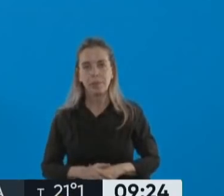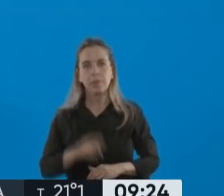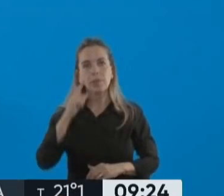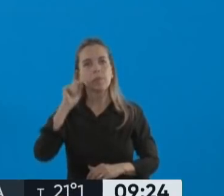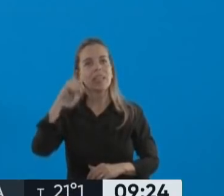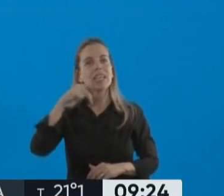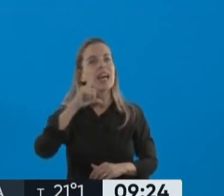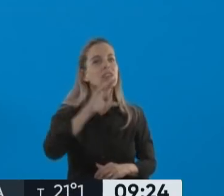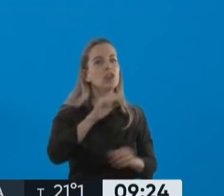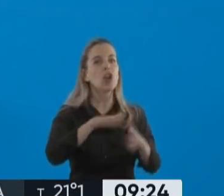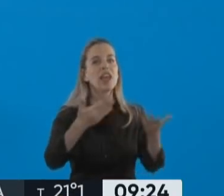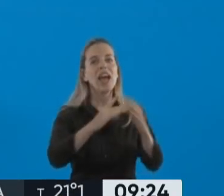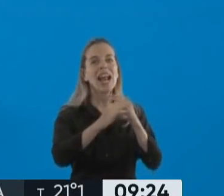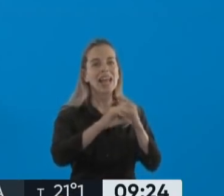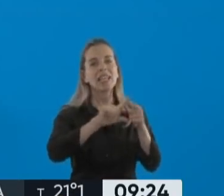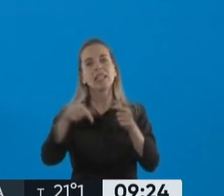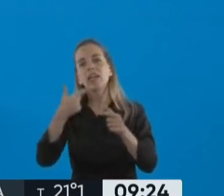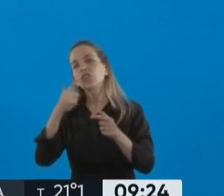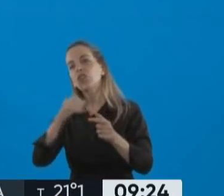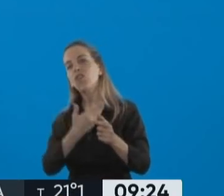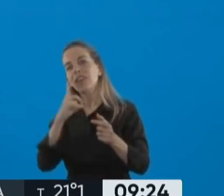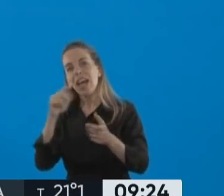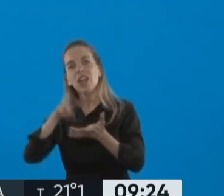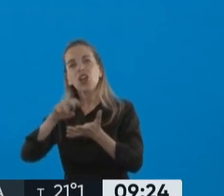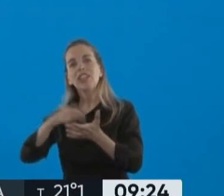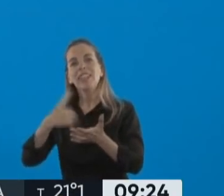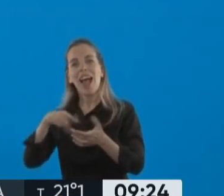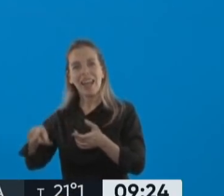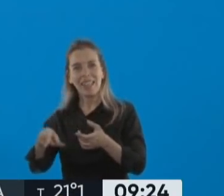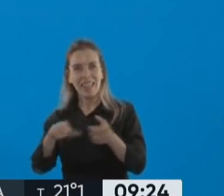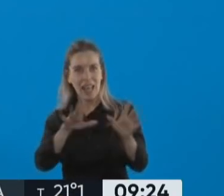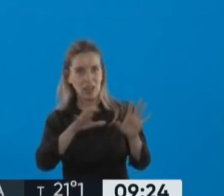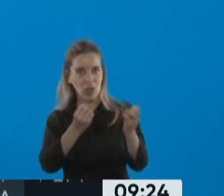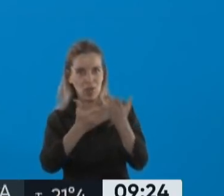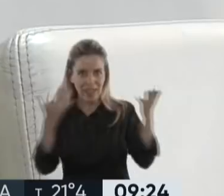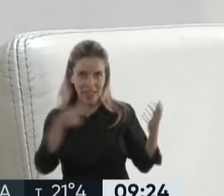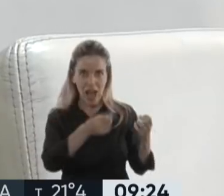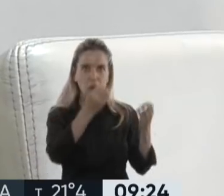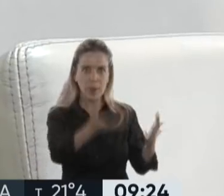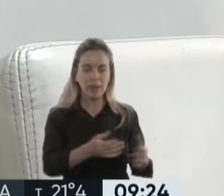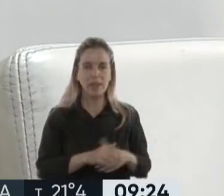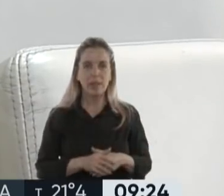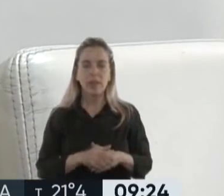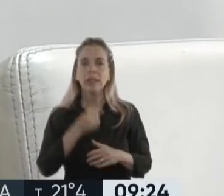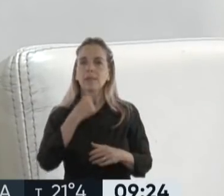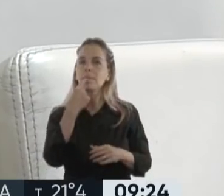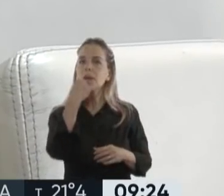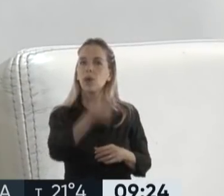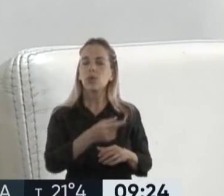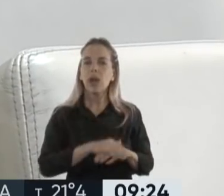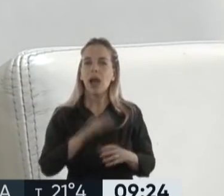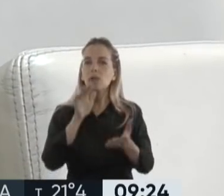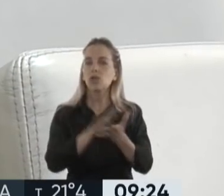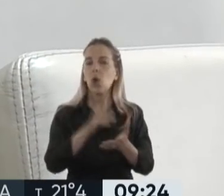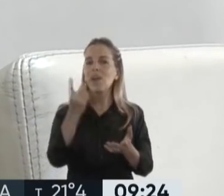Ignacio Ortelli de Clarín y Sofía Rojas de Noticias Argentinas. Hola Ignacio, ¿cómo estás? Buen día, ministra, ¿cómo le va? Le quiero consultar por